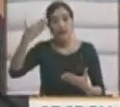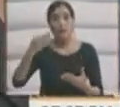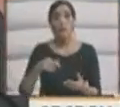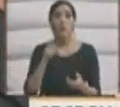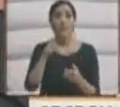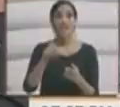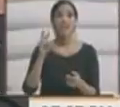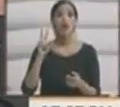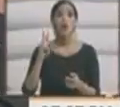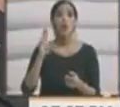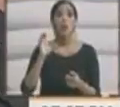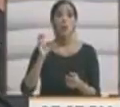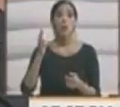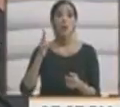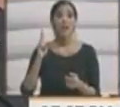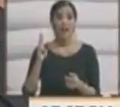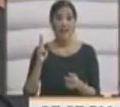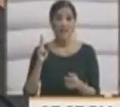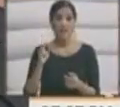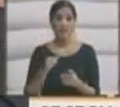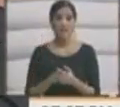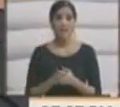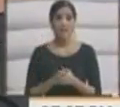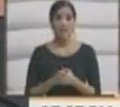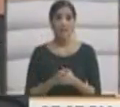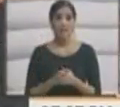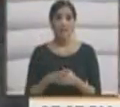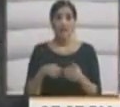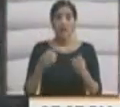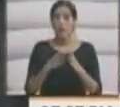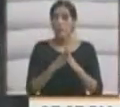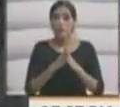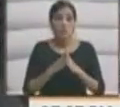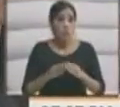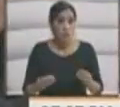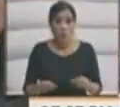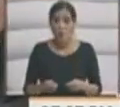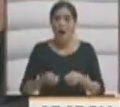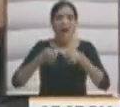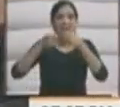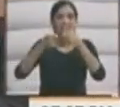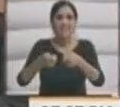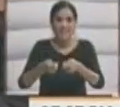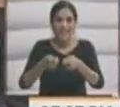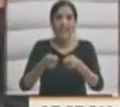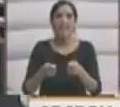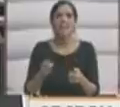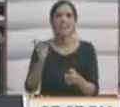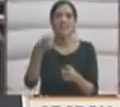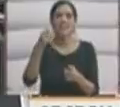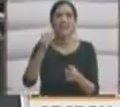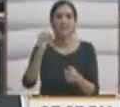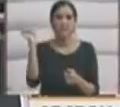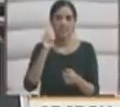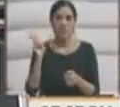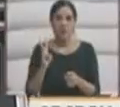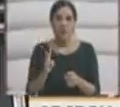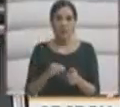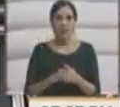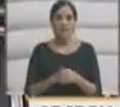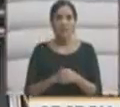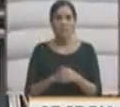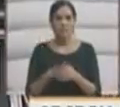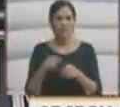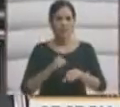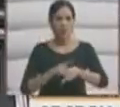miren ustedes, J. Manzanares 1, desde Ucrania, no a la entrega del gas venezolano. Desde Ucrania nos están escribiendo, ¿qué horas serán